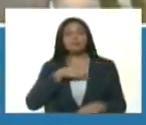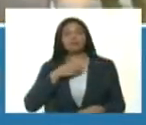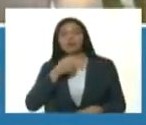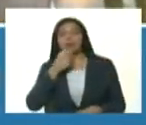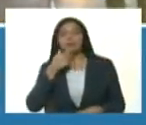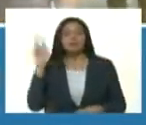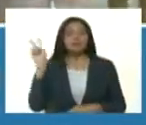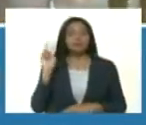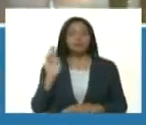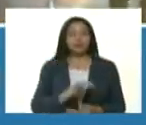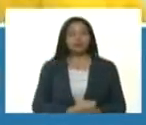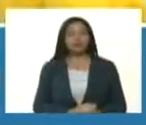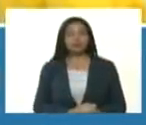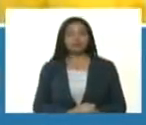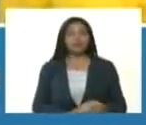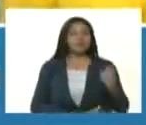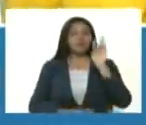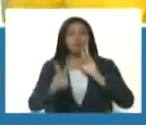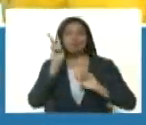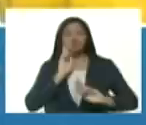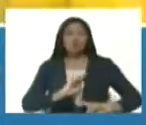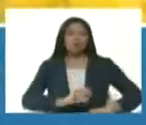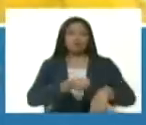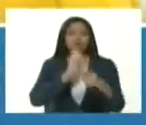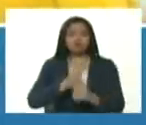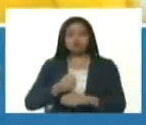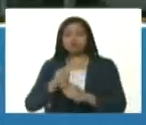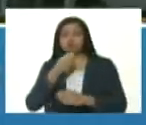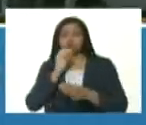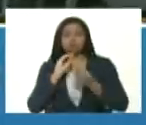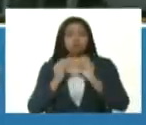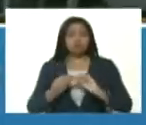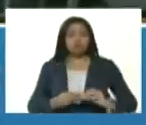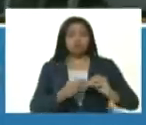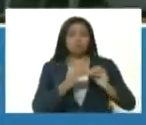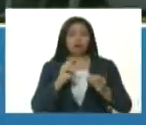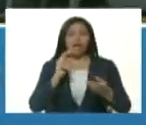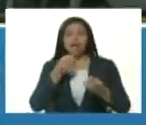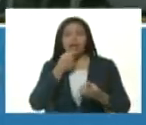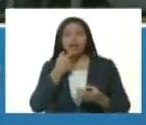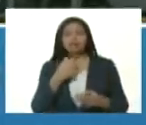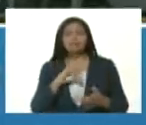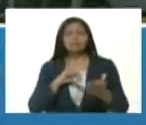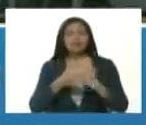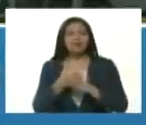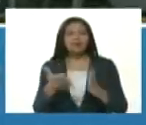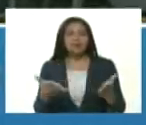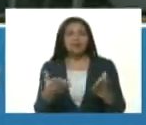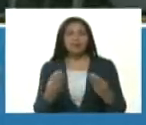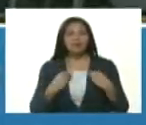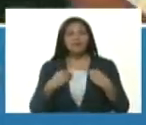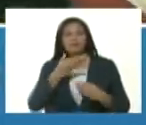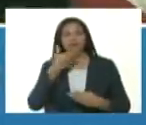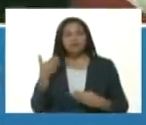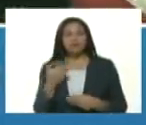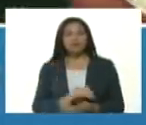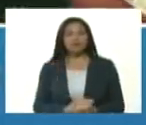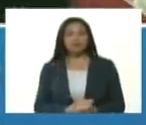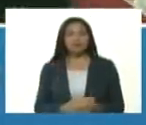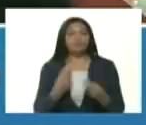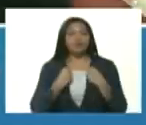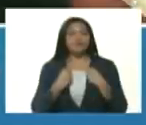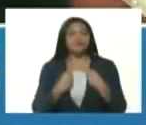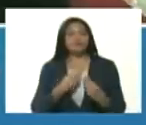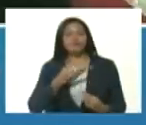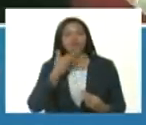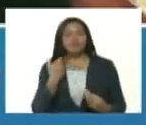Bella. Limpiar, desinfectar y embellecer, ¿para qué? Para una vida mejor, para el vivir